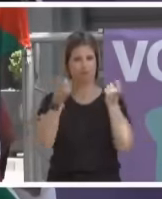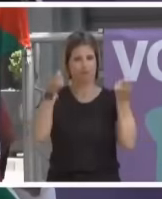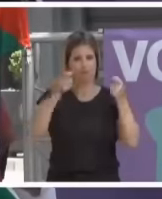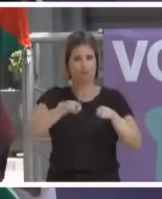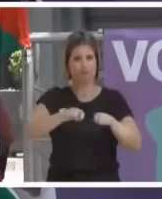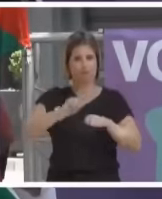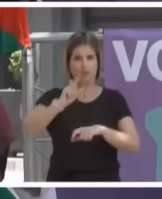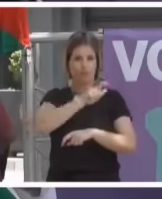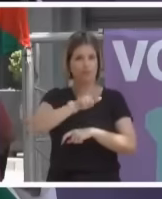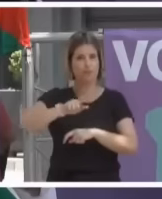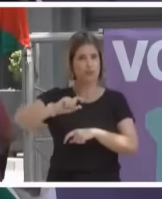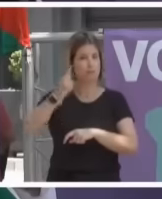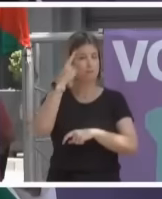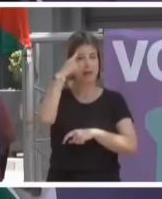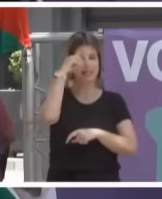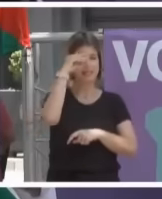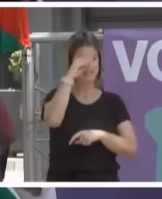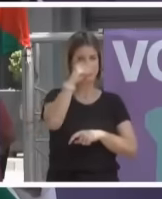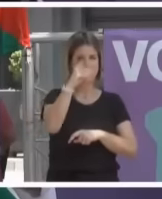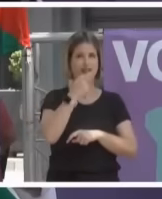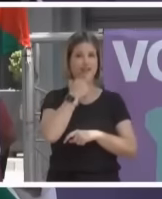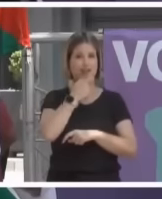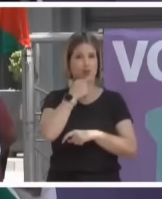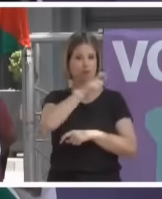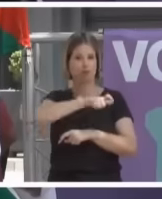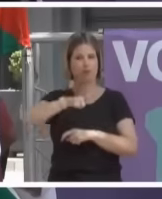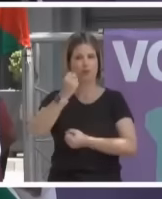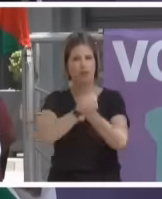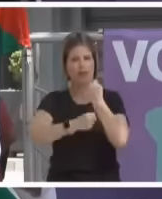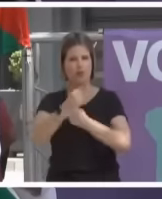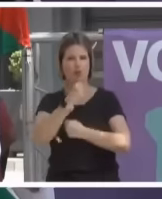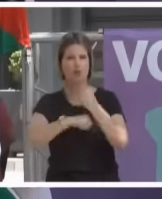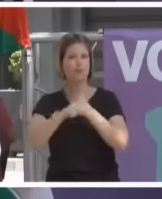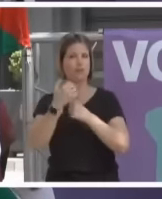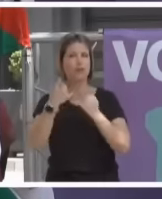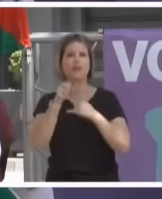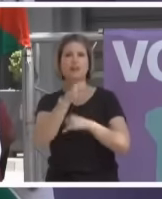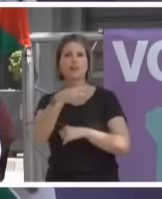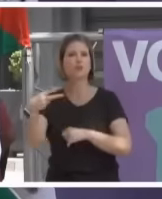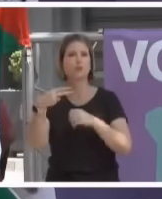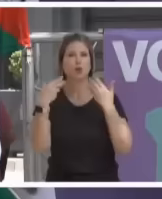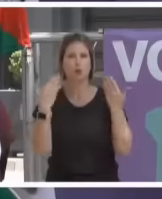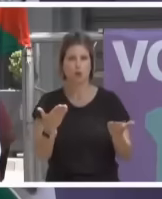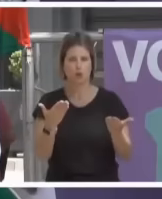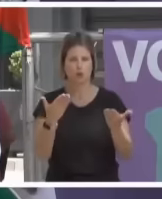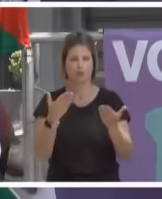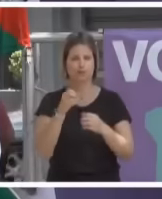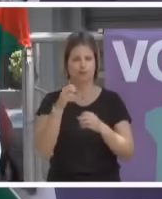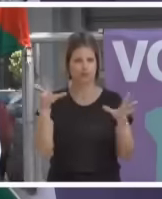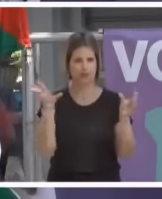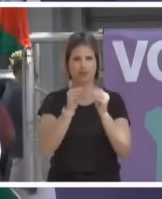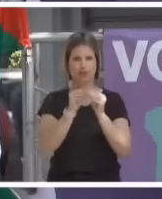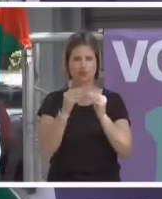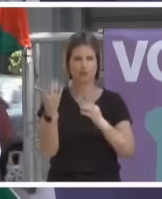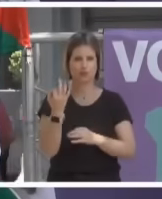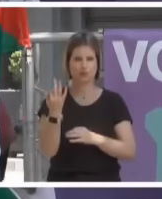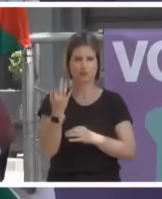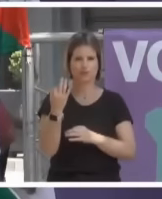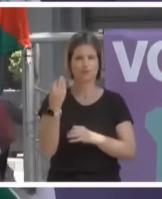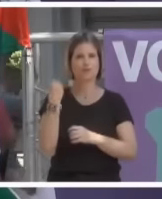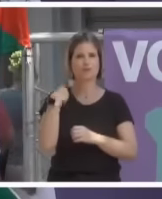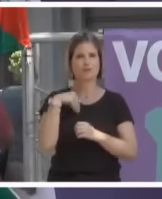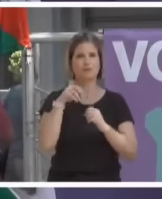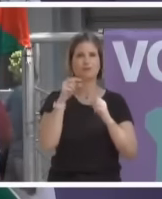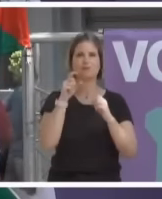más inteligentes, los economistas más inteligentes del Reino Unido, y la conclusión a la que llegaron fue la siguiente. Esta